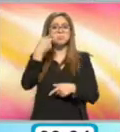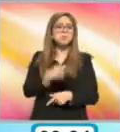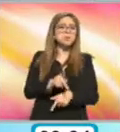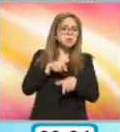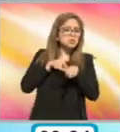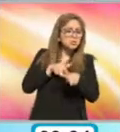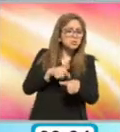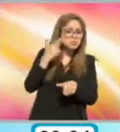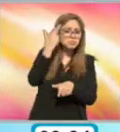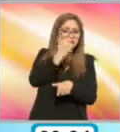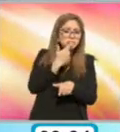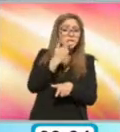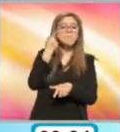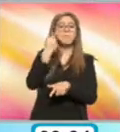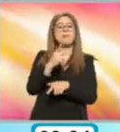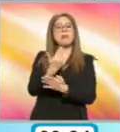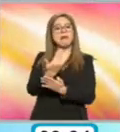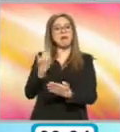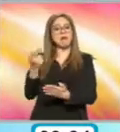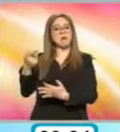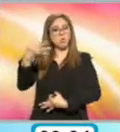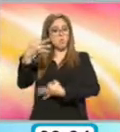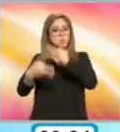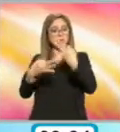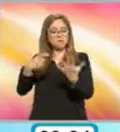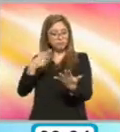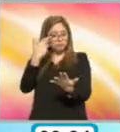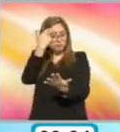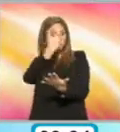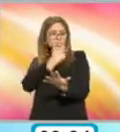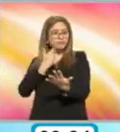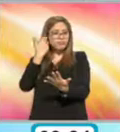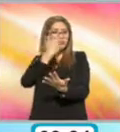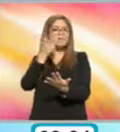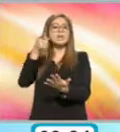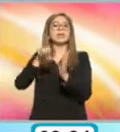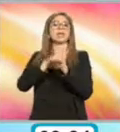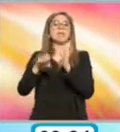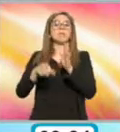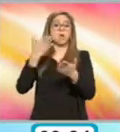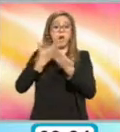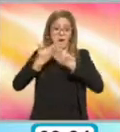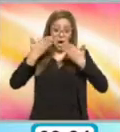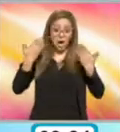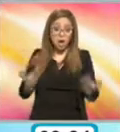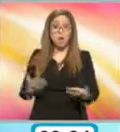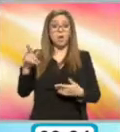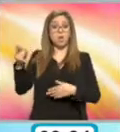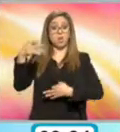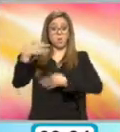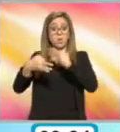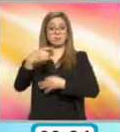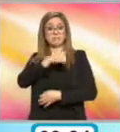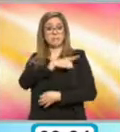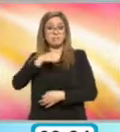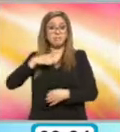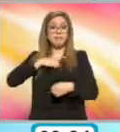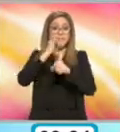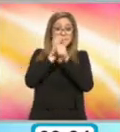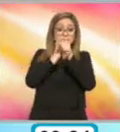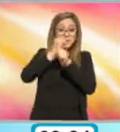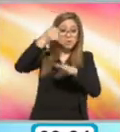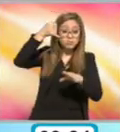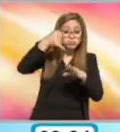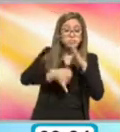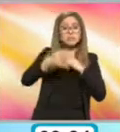problema, porque el juez puede advertir, y en el ánimo de esa nueva facultad o esas facultades que tiene de investigar y sobre todo algo